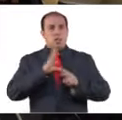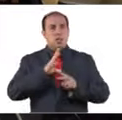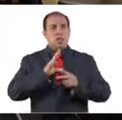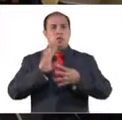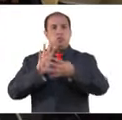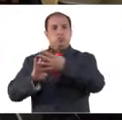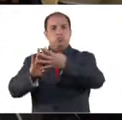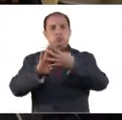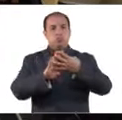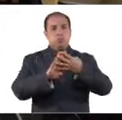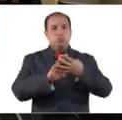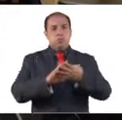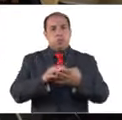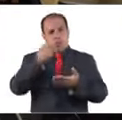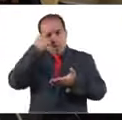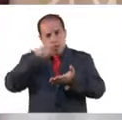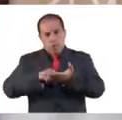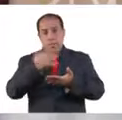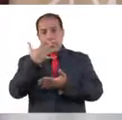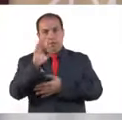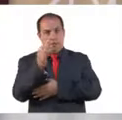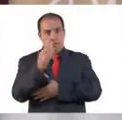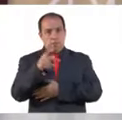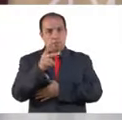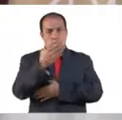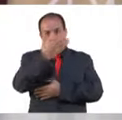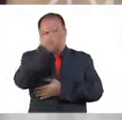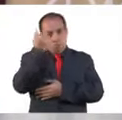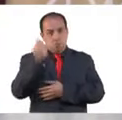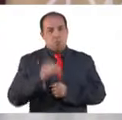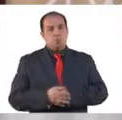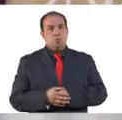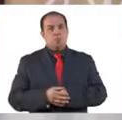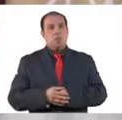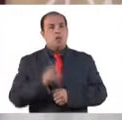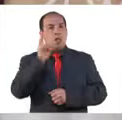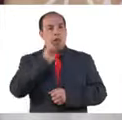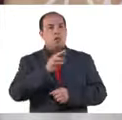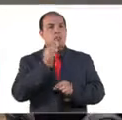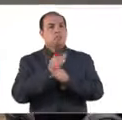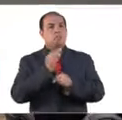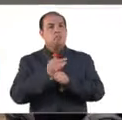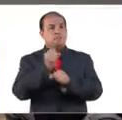hay entiendo gradas. Que es el 5 de febrero, ¿no? Pero no sé, a ver si ahorita averiguamos. Sí.